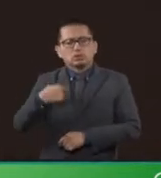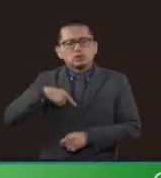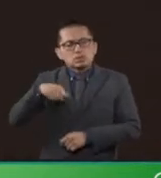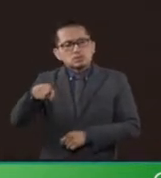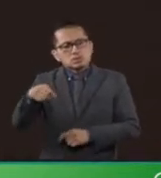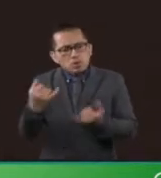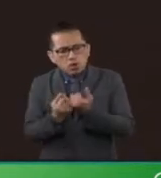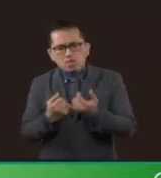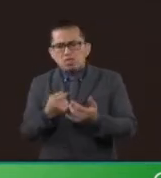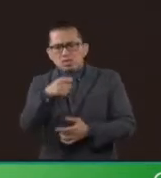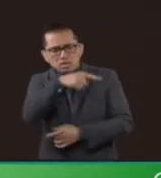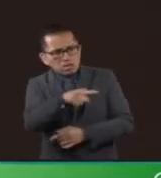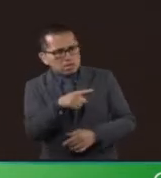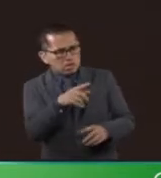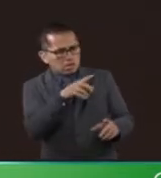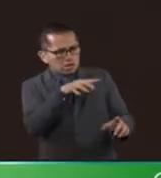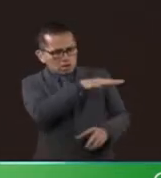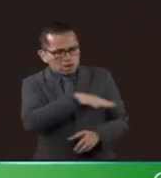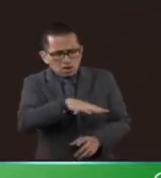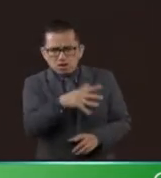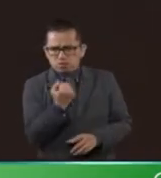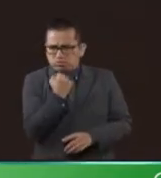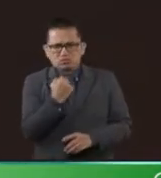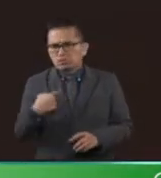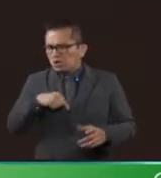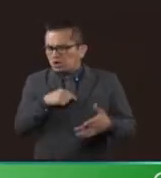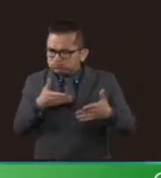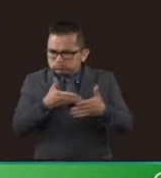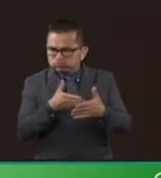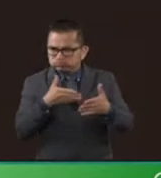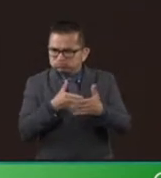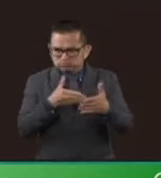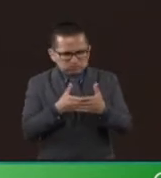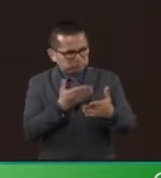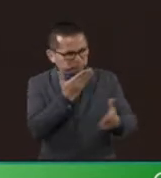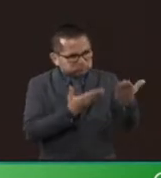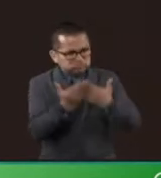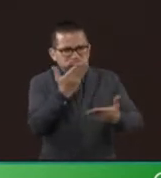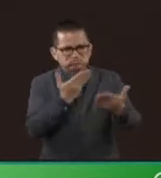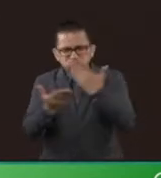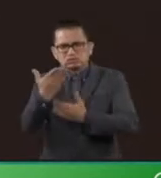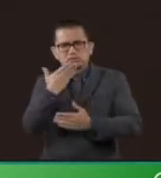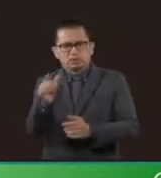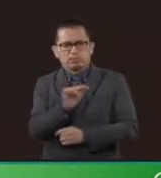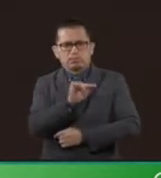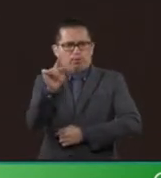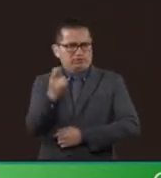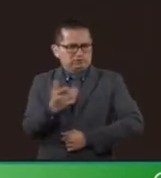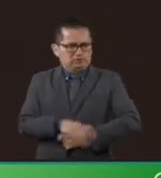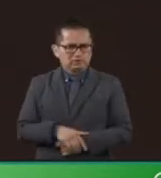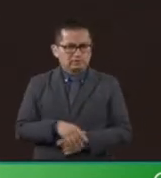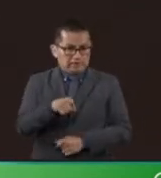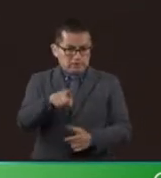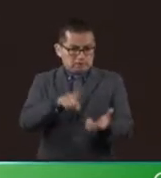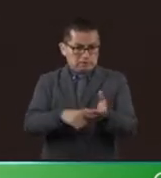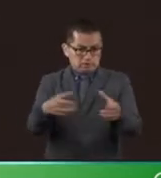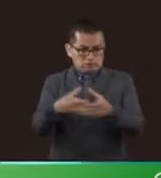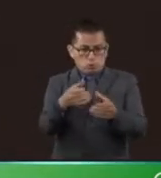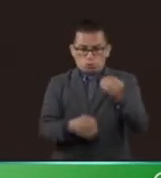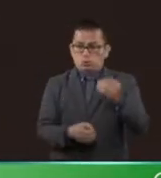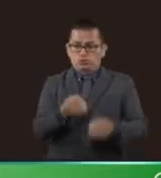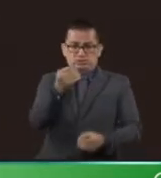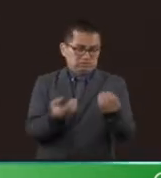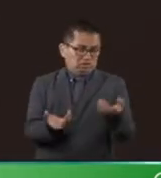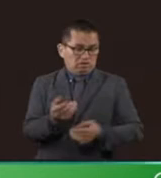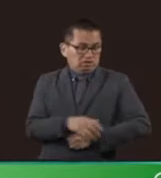obstáculos machistas para llegar a desarrollarse profesionalmente ellas en el poder judicial porque las mujeres